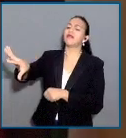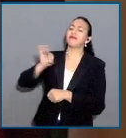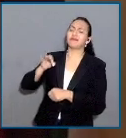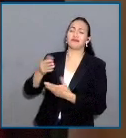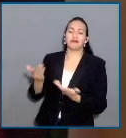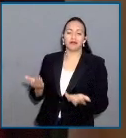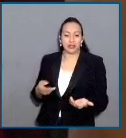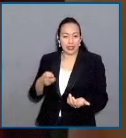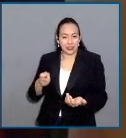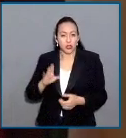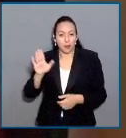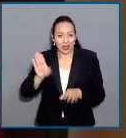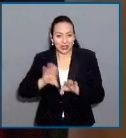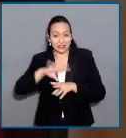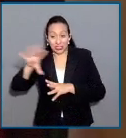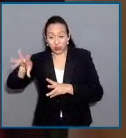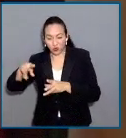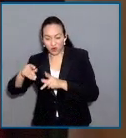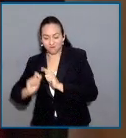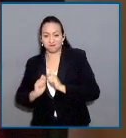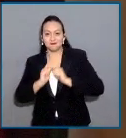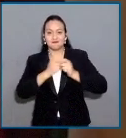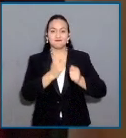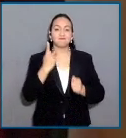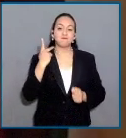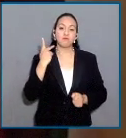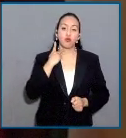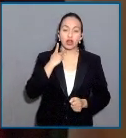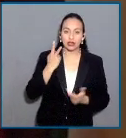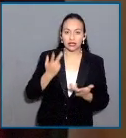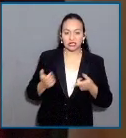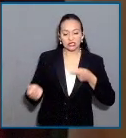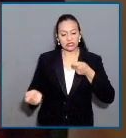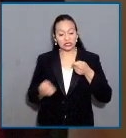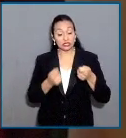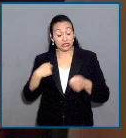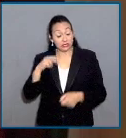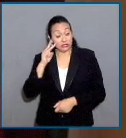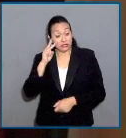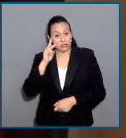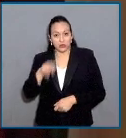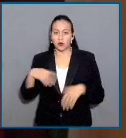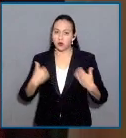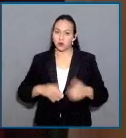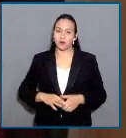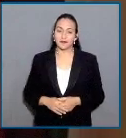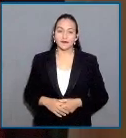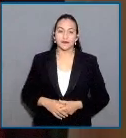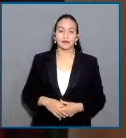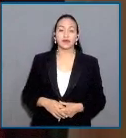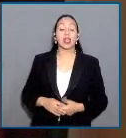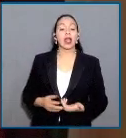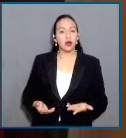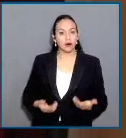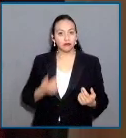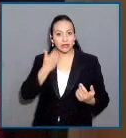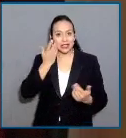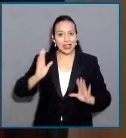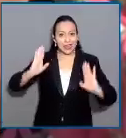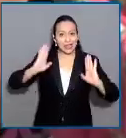de los tribunales y la erosión de un control democrático que a mí me parece clave. Aseguró que la militarización de más de 250